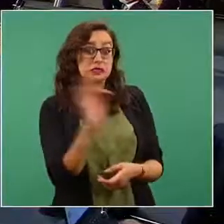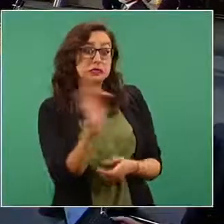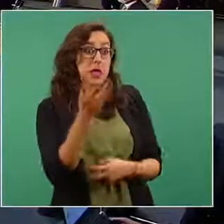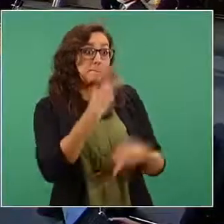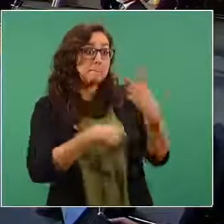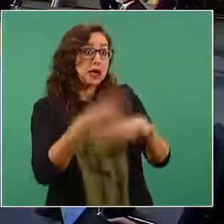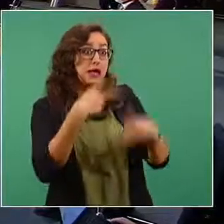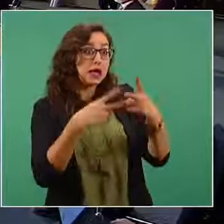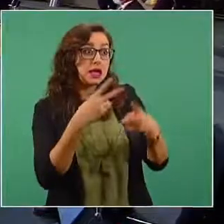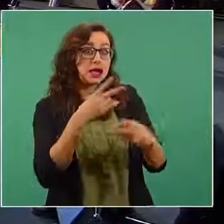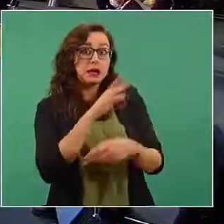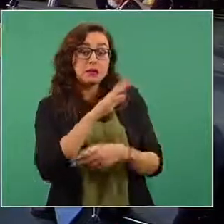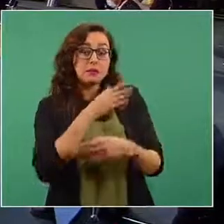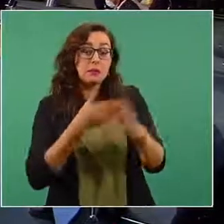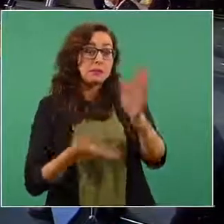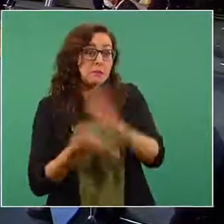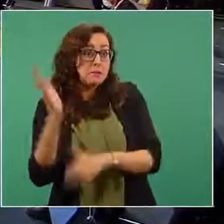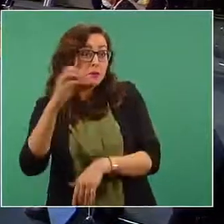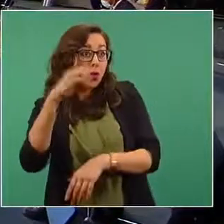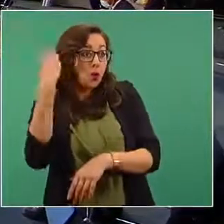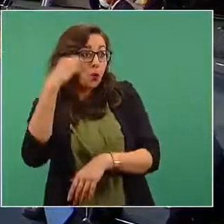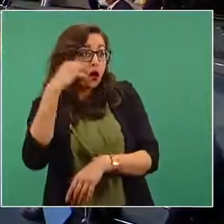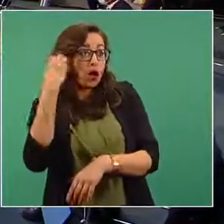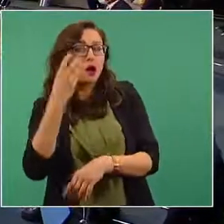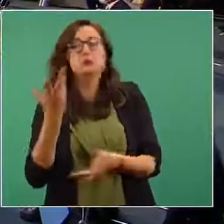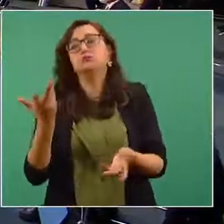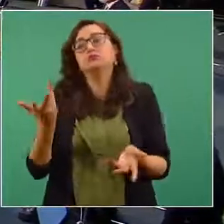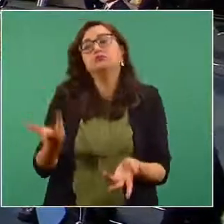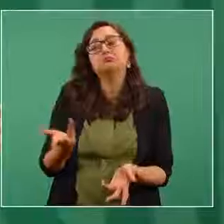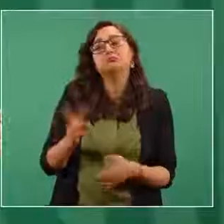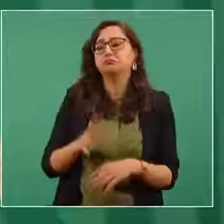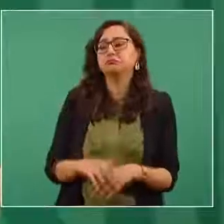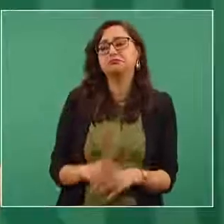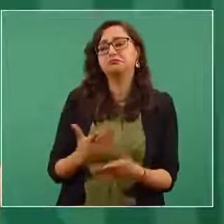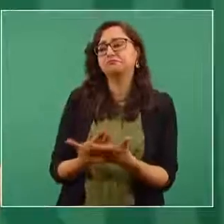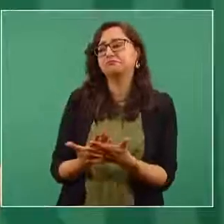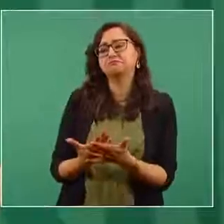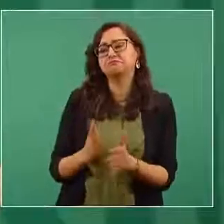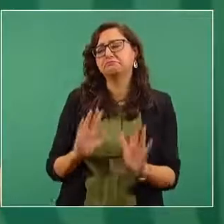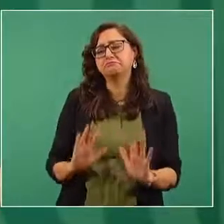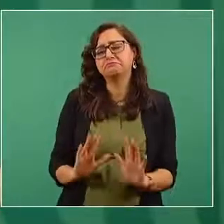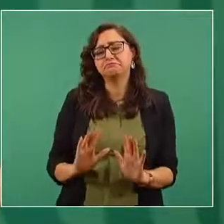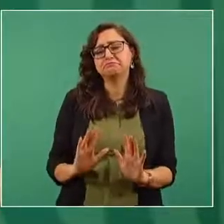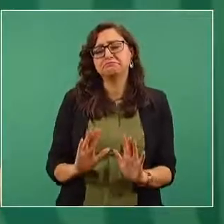viene a México? Quedó abierto, pero en la conversación